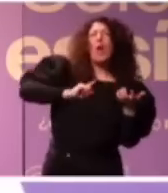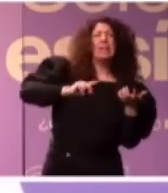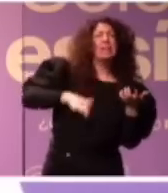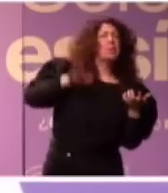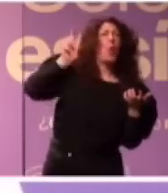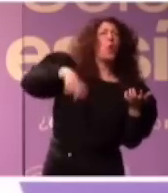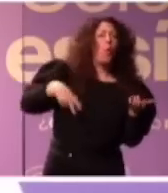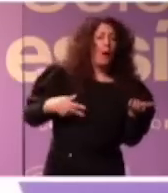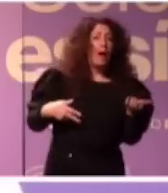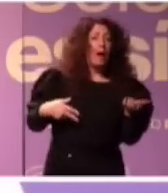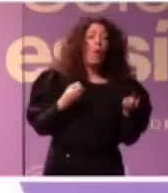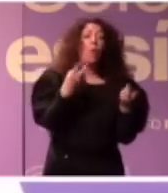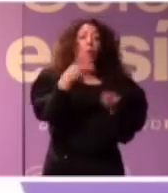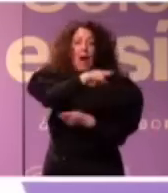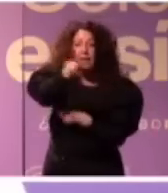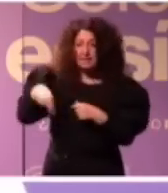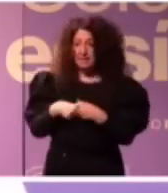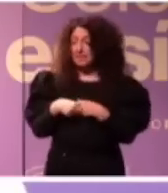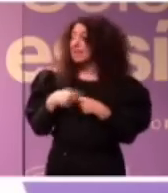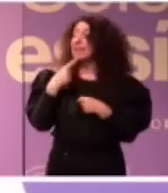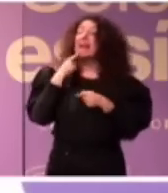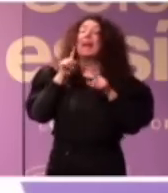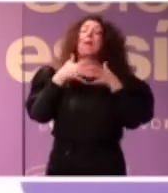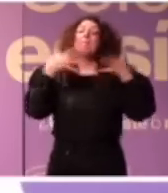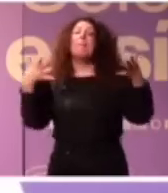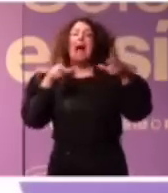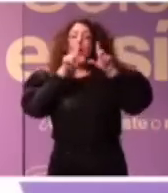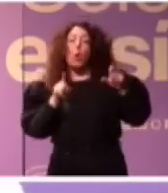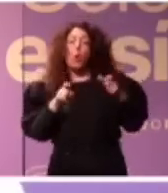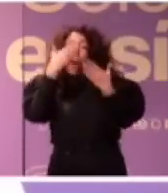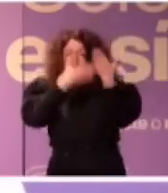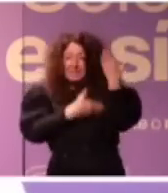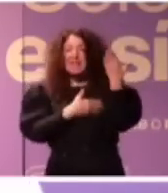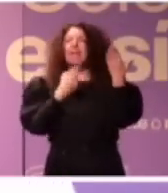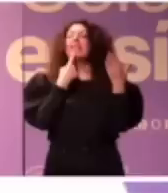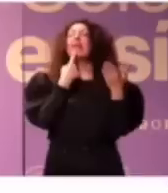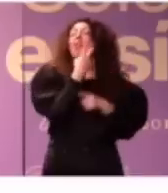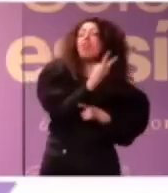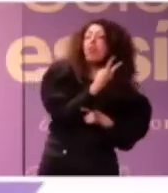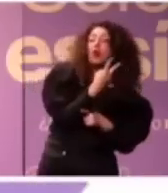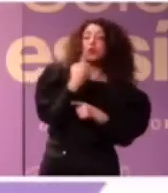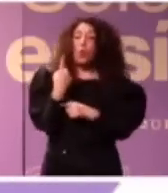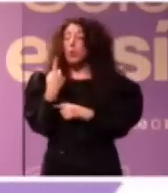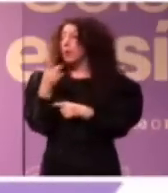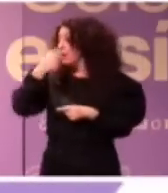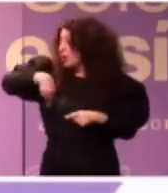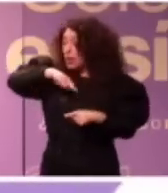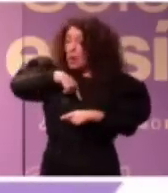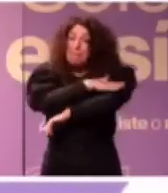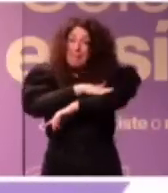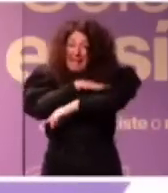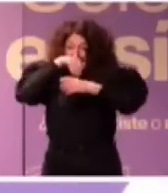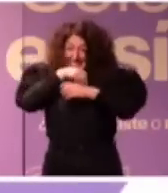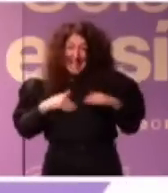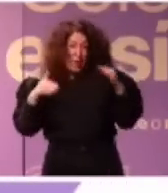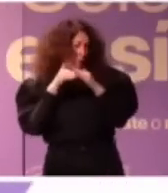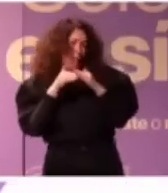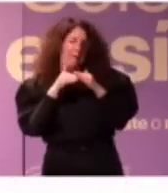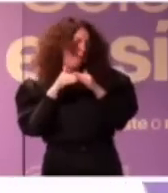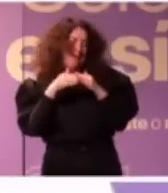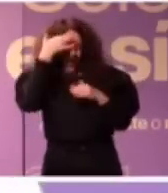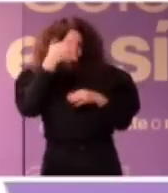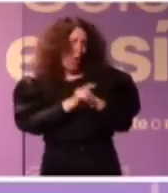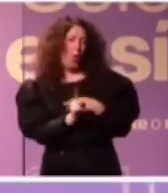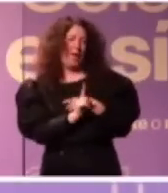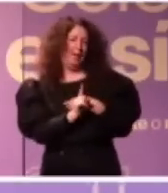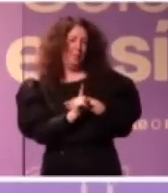vida? La macroencuesta dice una de cada dos. Ninguna de nosotras en el Ministerio de Igualdad nos lo creemos.